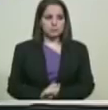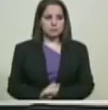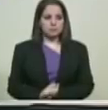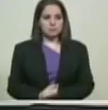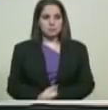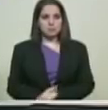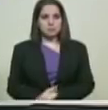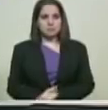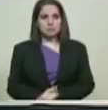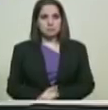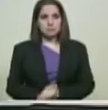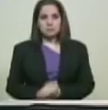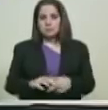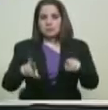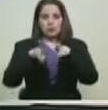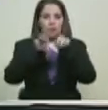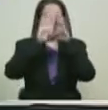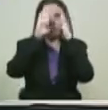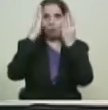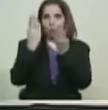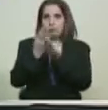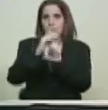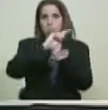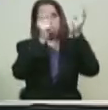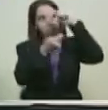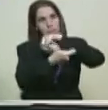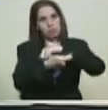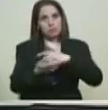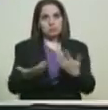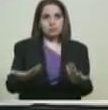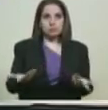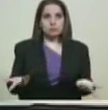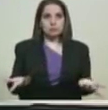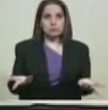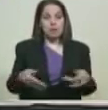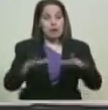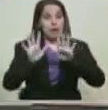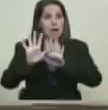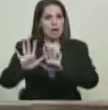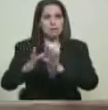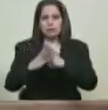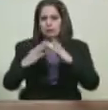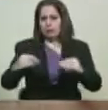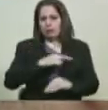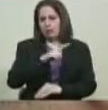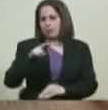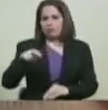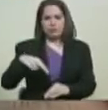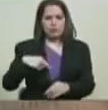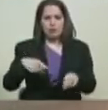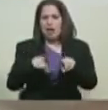El mundo al revés, pero así todo vamos a tener,